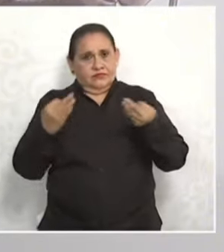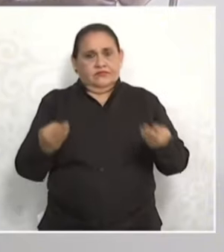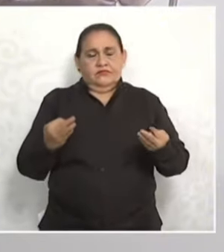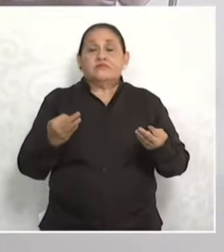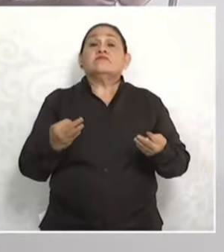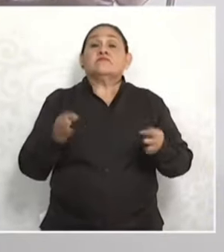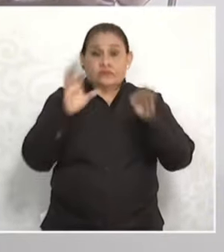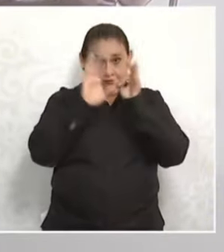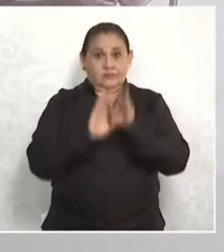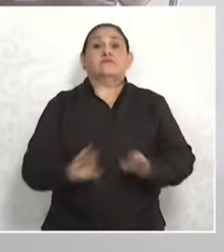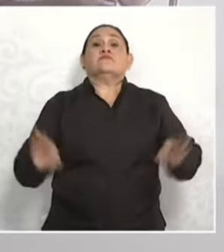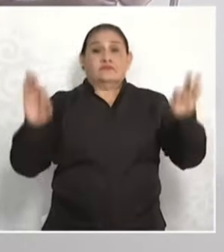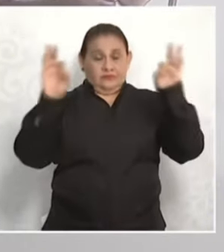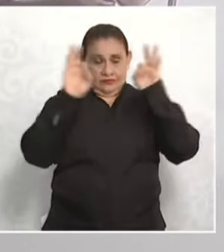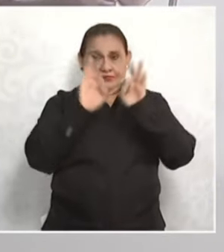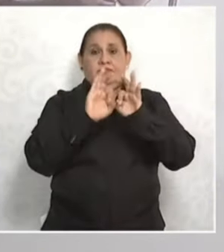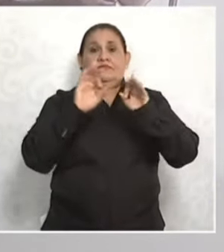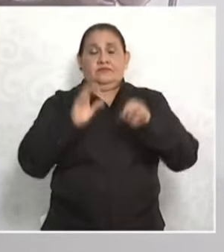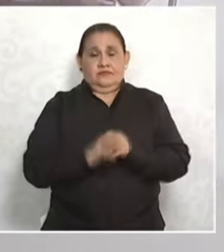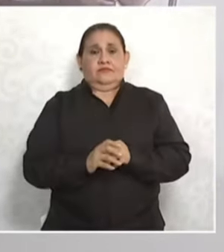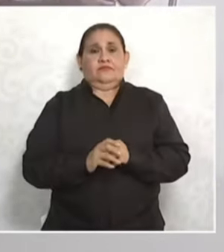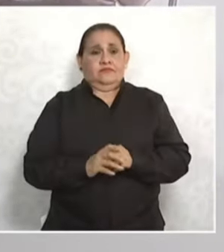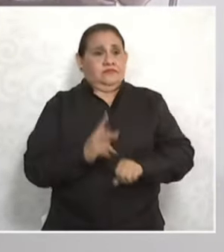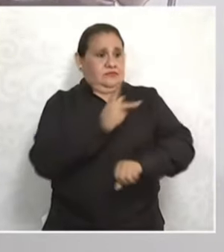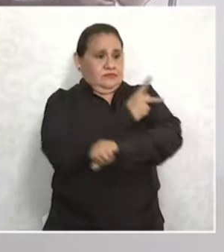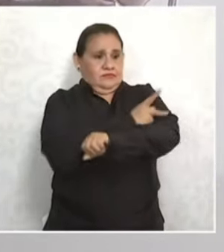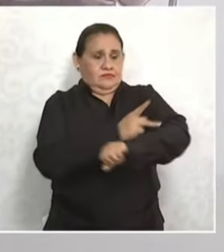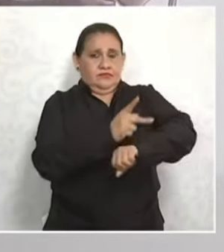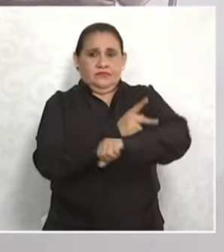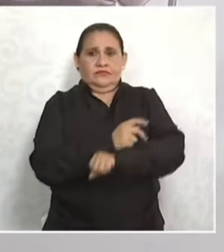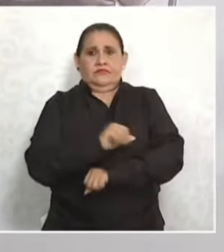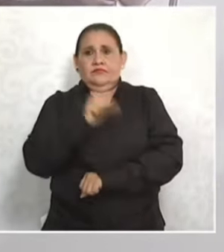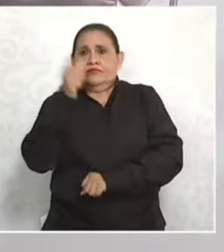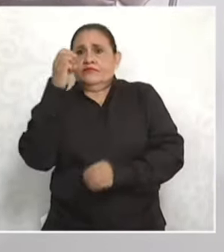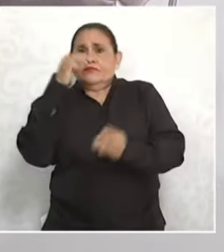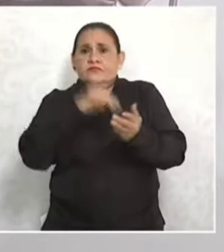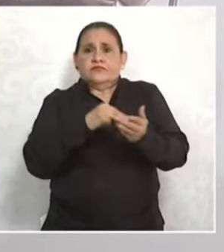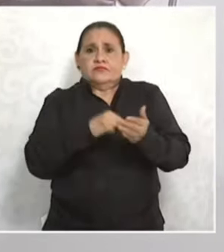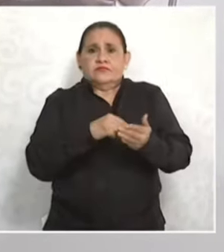desarrollar los puertos en estos más de 11.000 kilómetros de costas que tenemos.